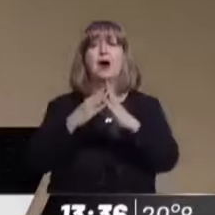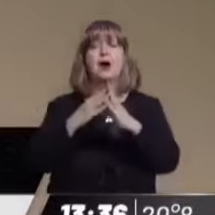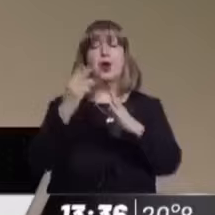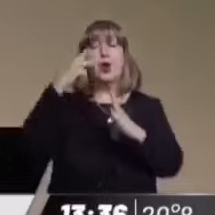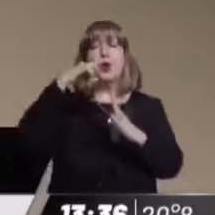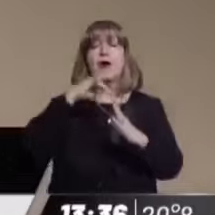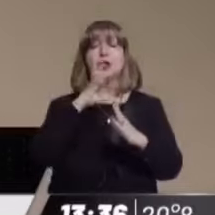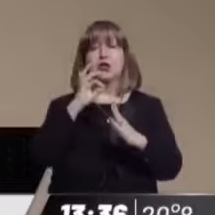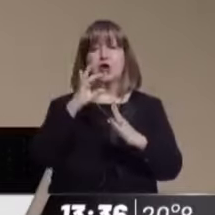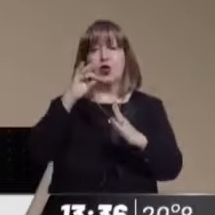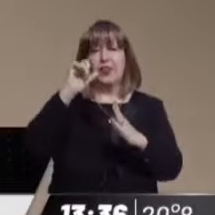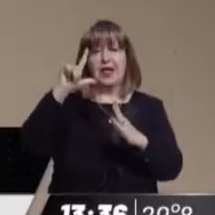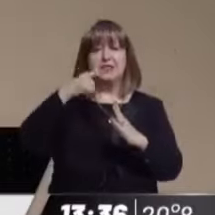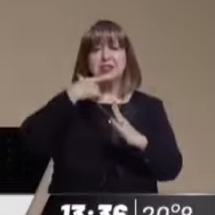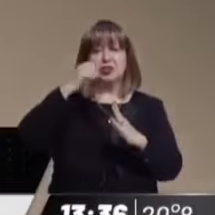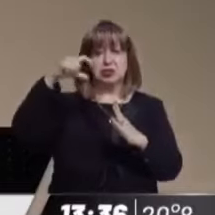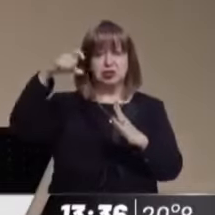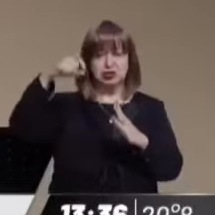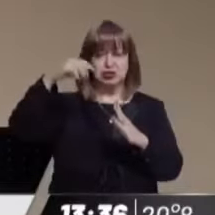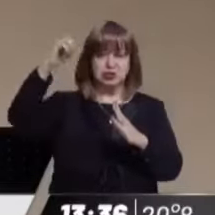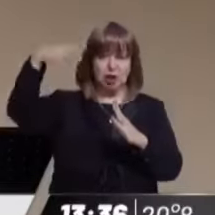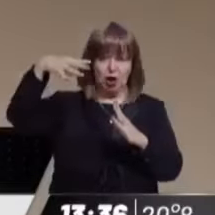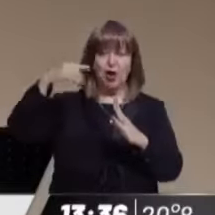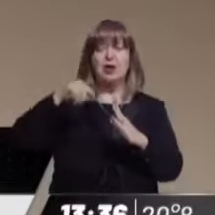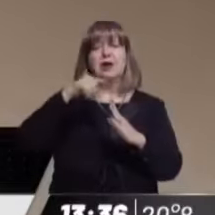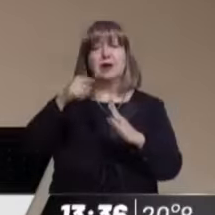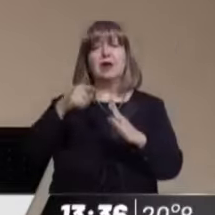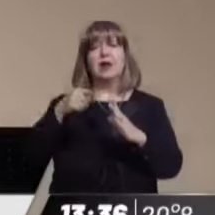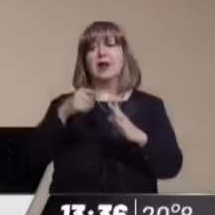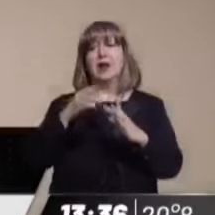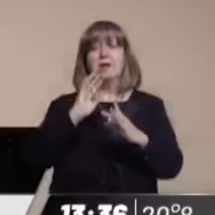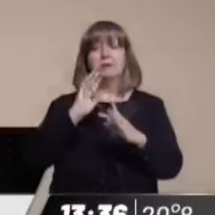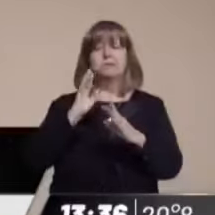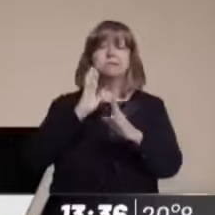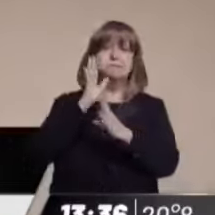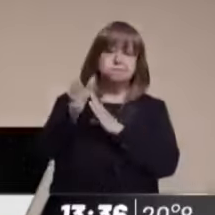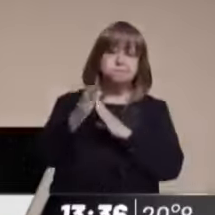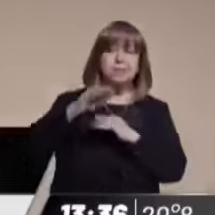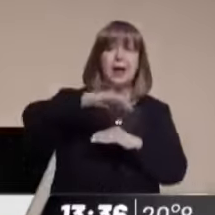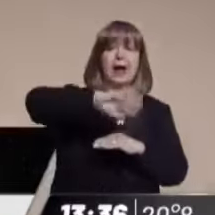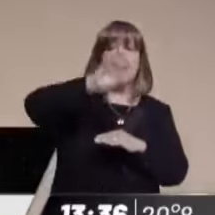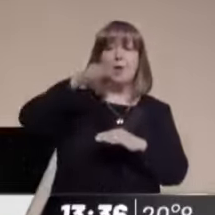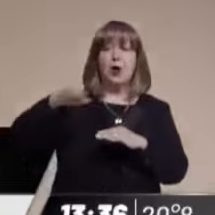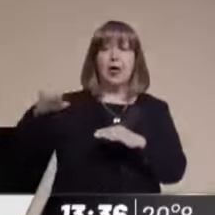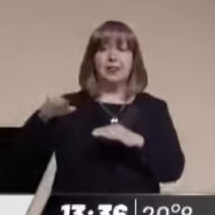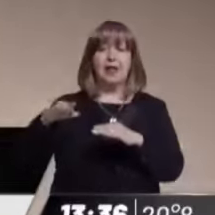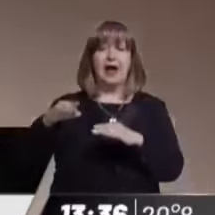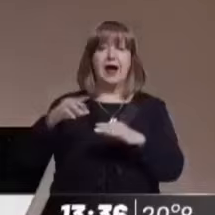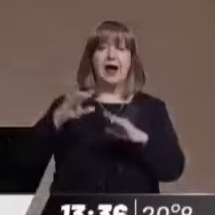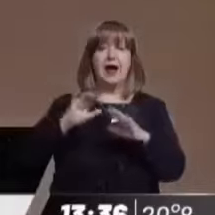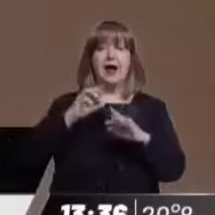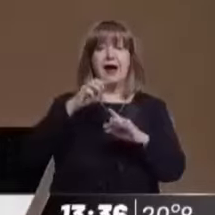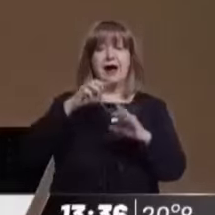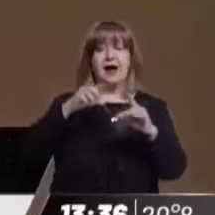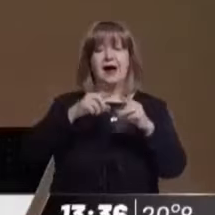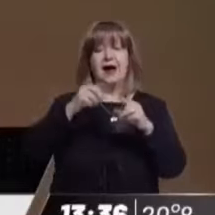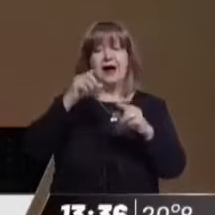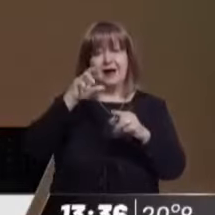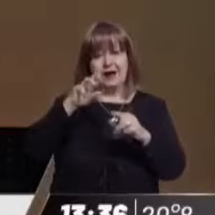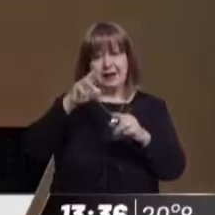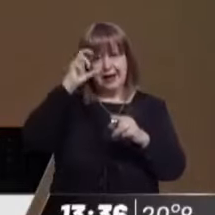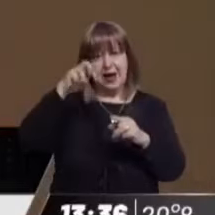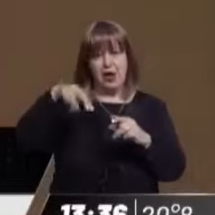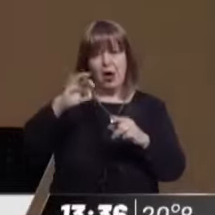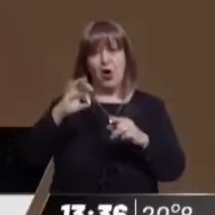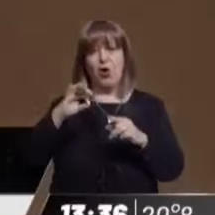sol Los atacantes escaparon a bordo de una camioneta Renault color blanco que Se presume